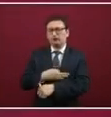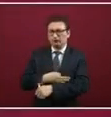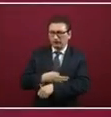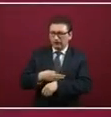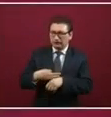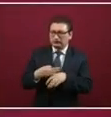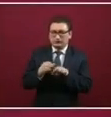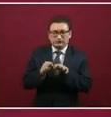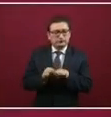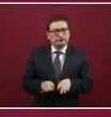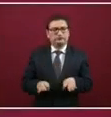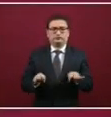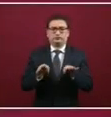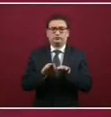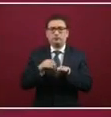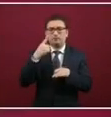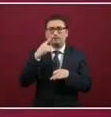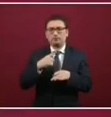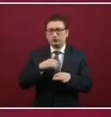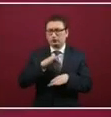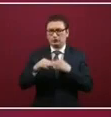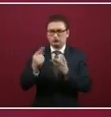de seguridad social.